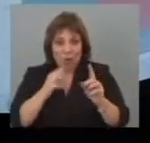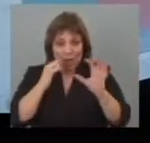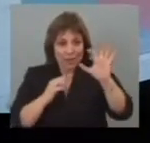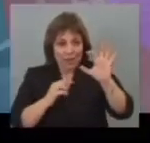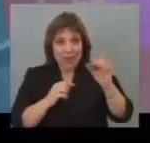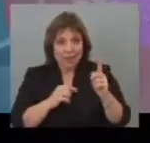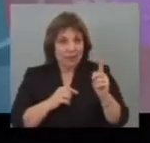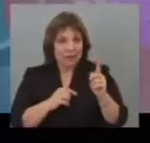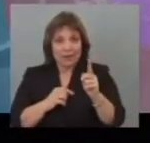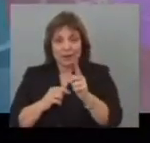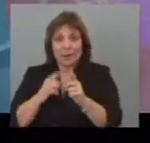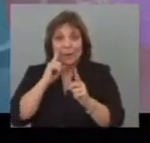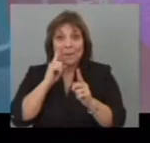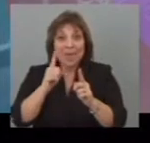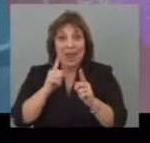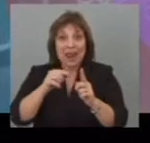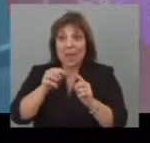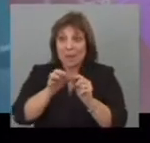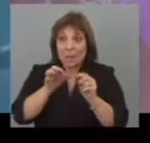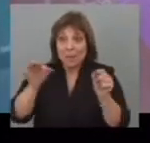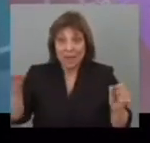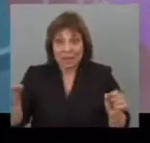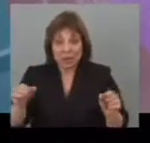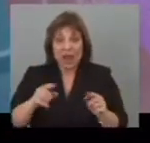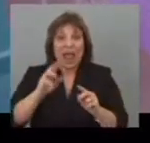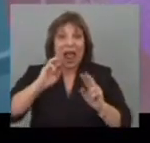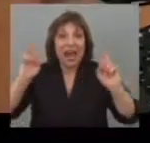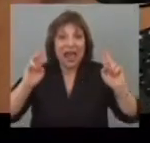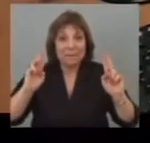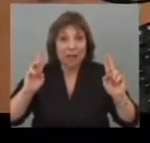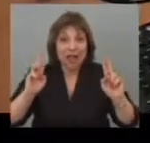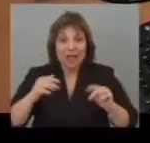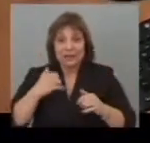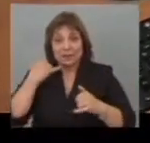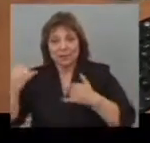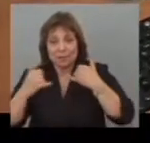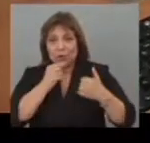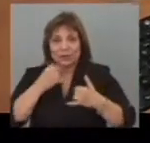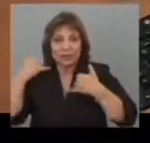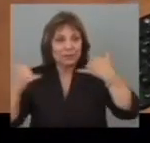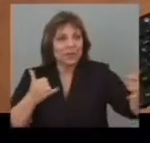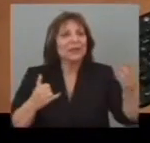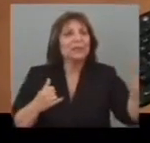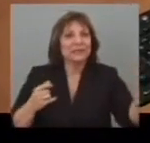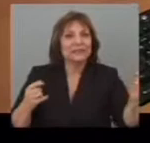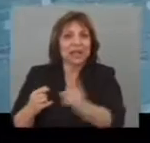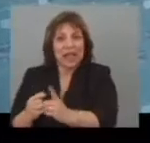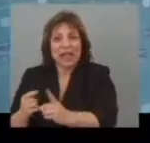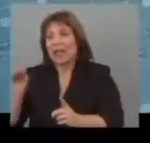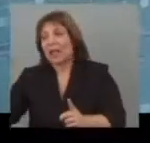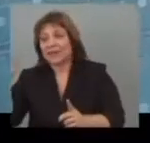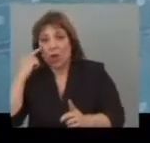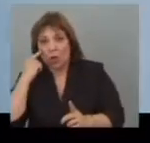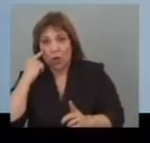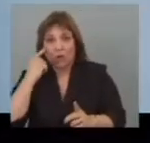víctima. A los 1000 metros se activa la primera alarma y se llama a la víctima y al agresor. La actuación concreta de un móvil policial se produce